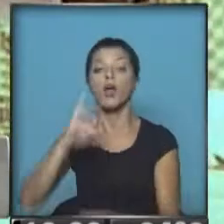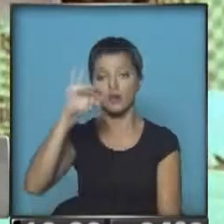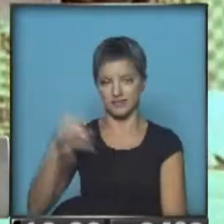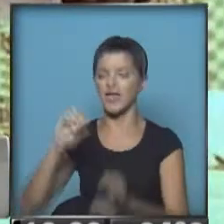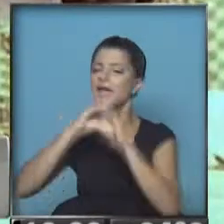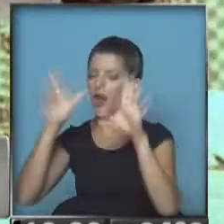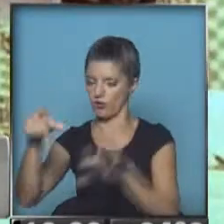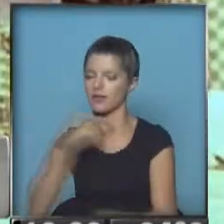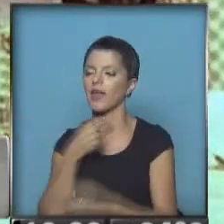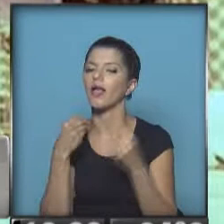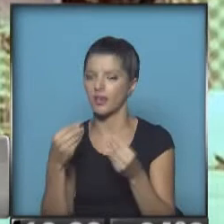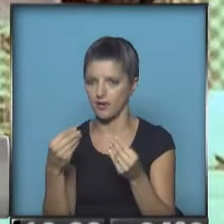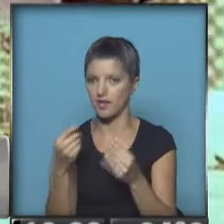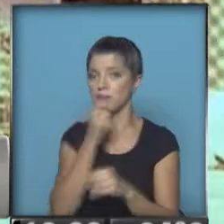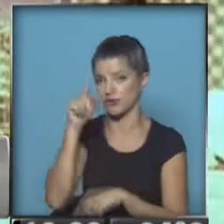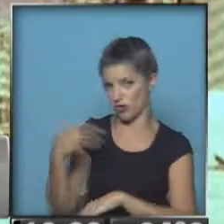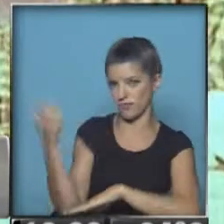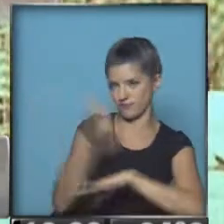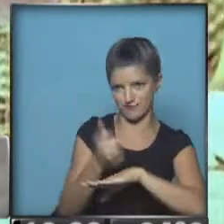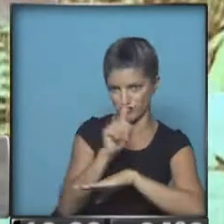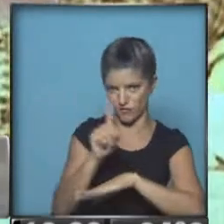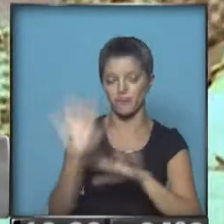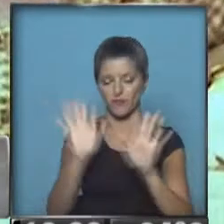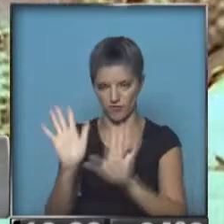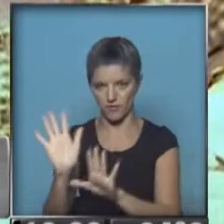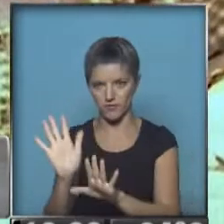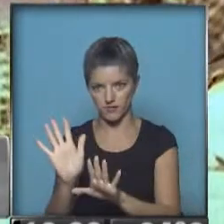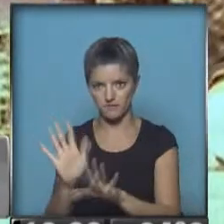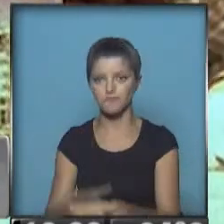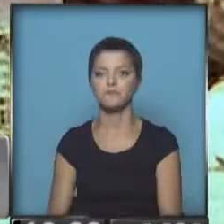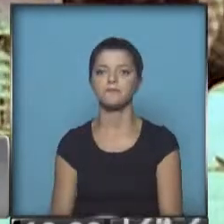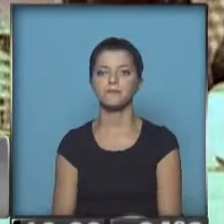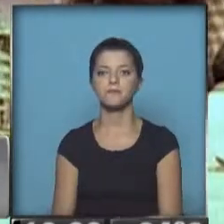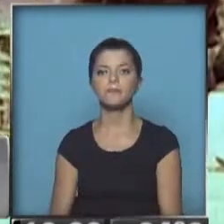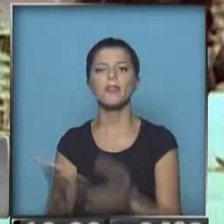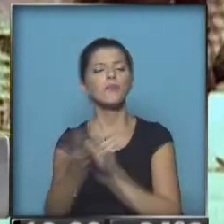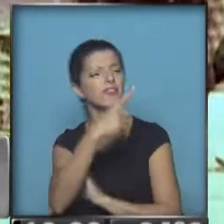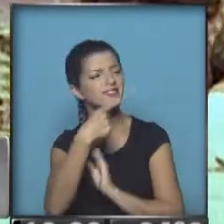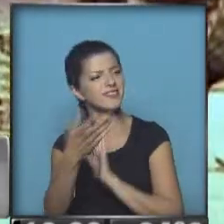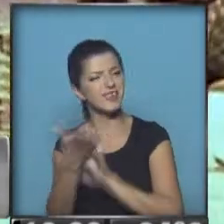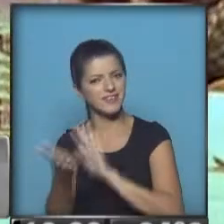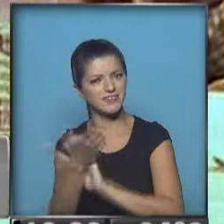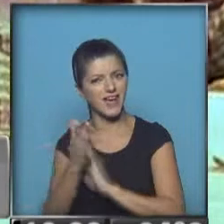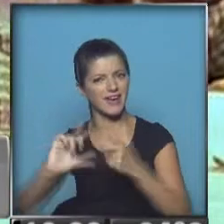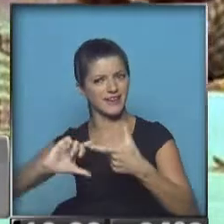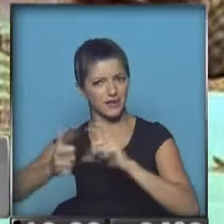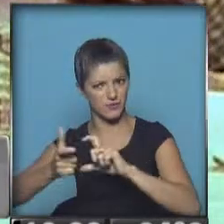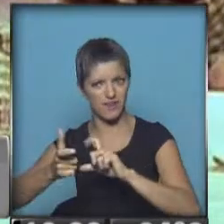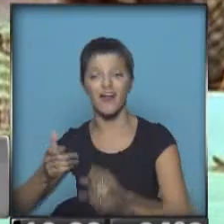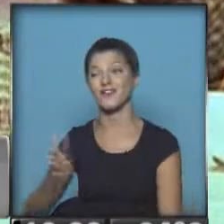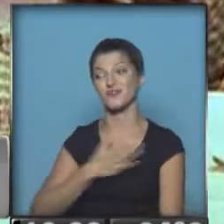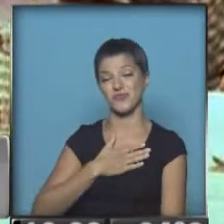lo que quieren y por eso no están acá. A esa derecha que vos llamaste de renovada y que yo no digo,